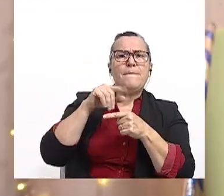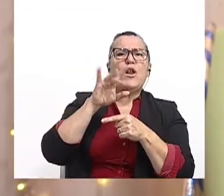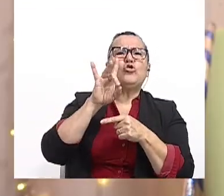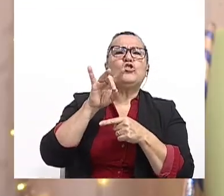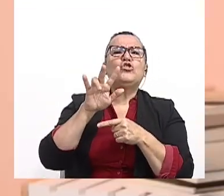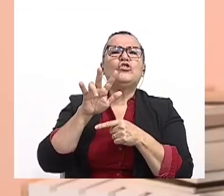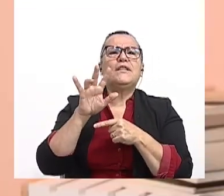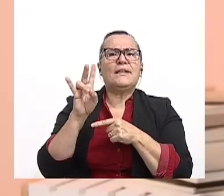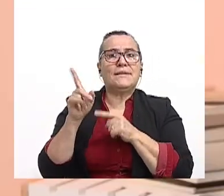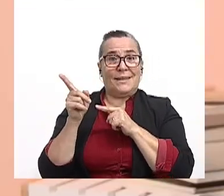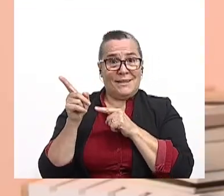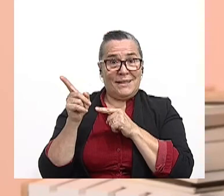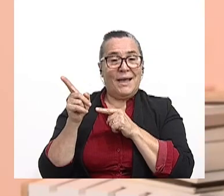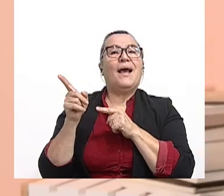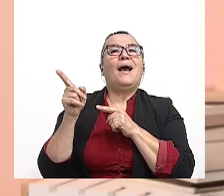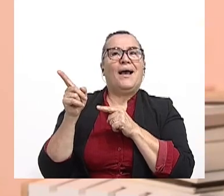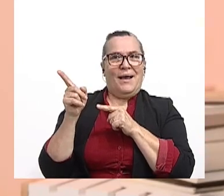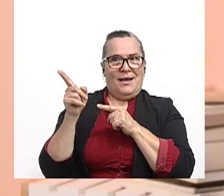1837,